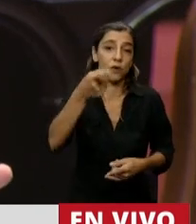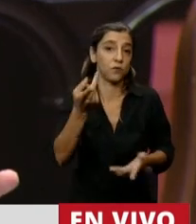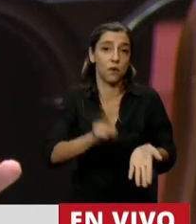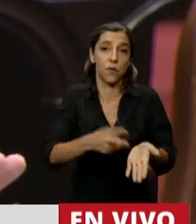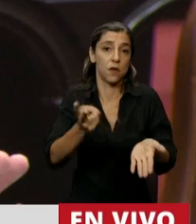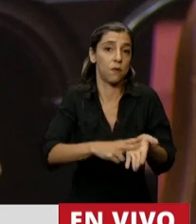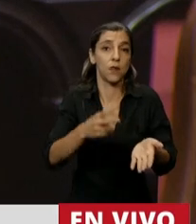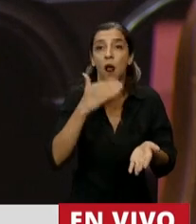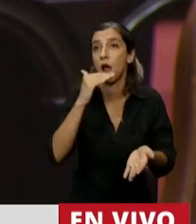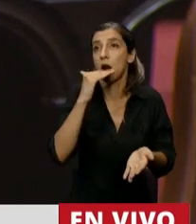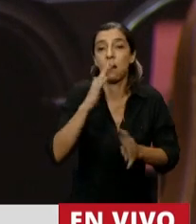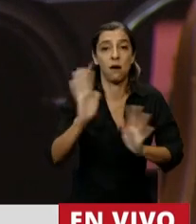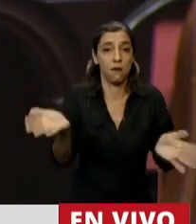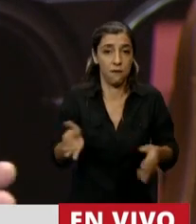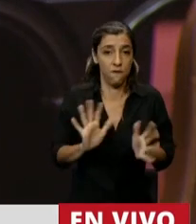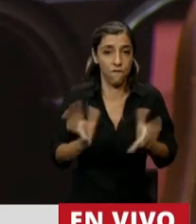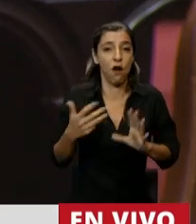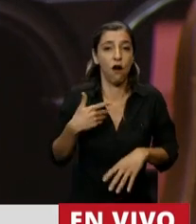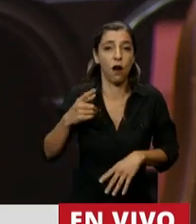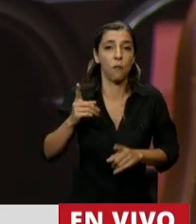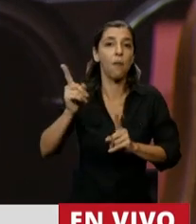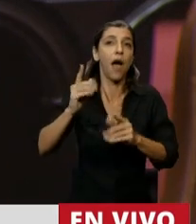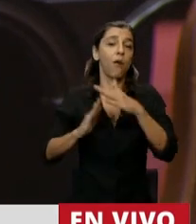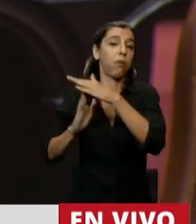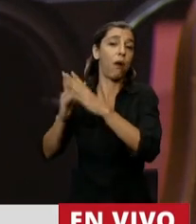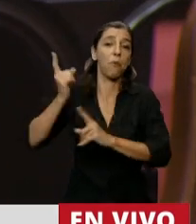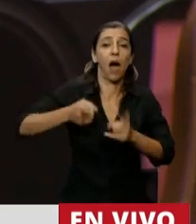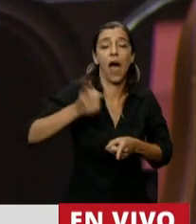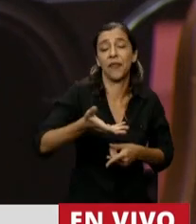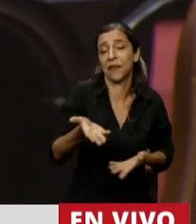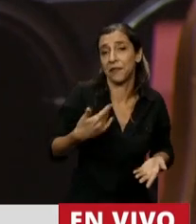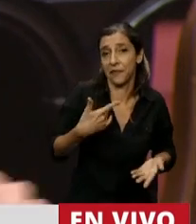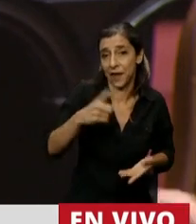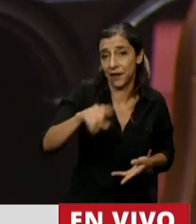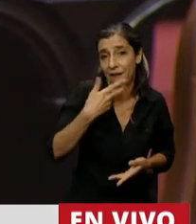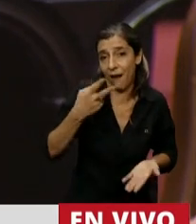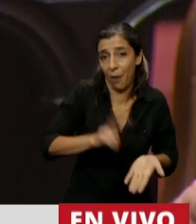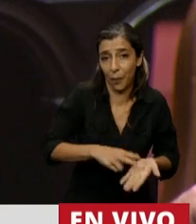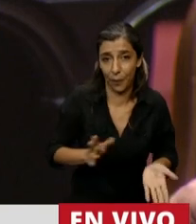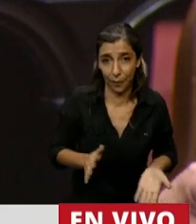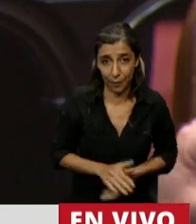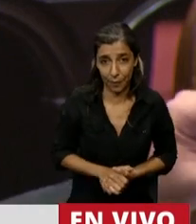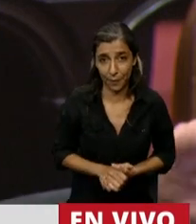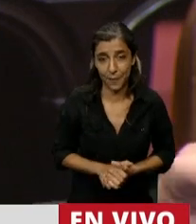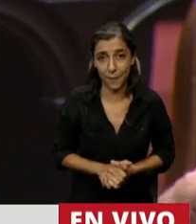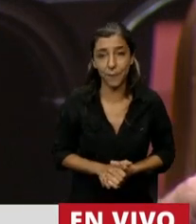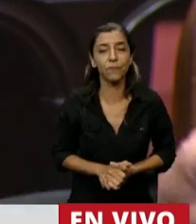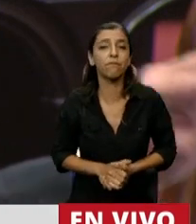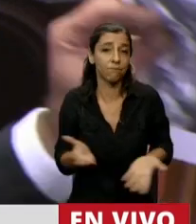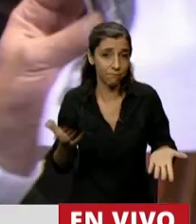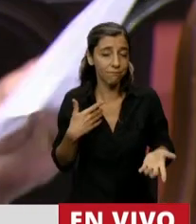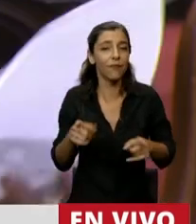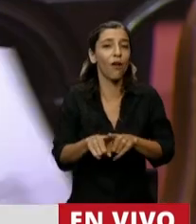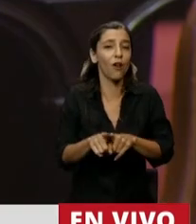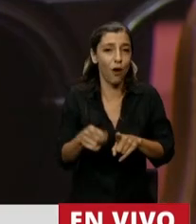mandan a decir sus auspiciantes del último experimento neoliberal en la Argentina. Fíjense lo que decían los